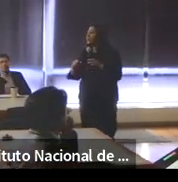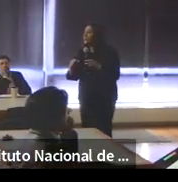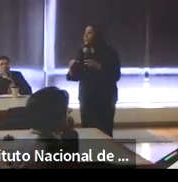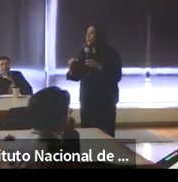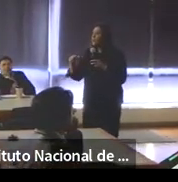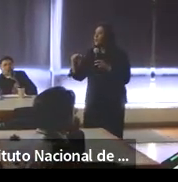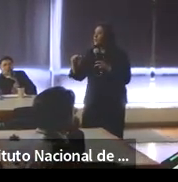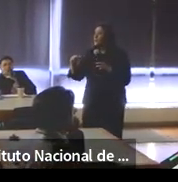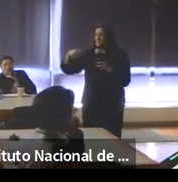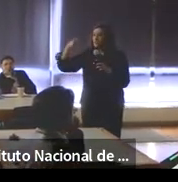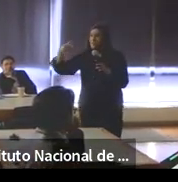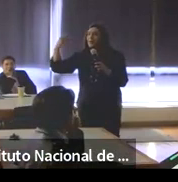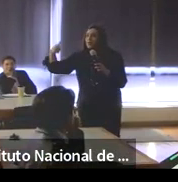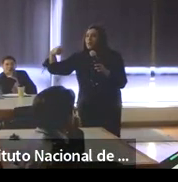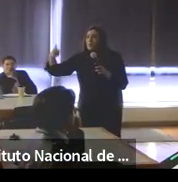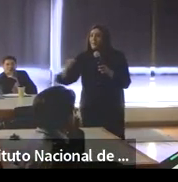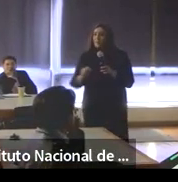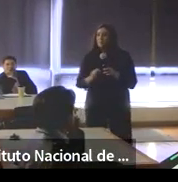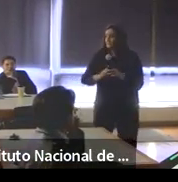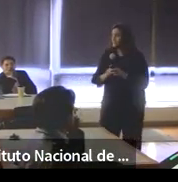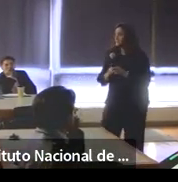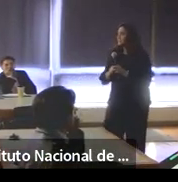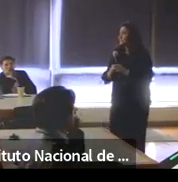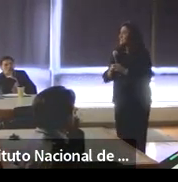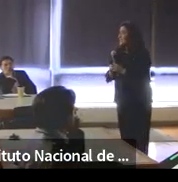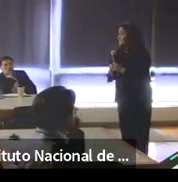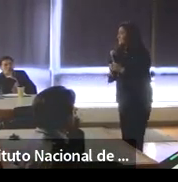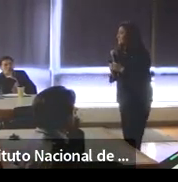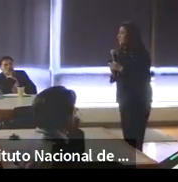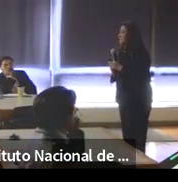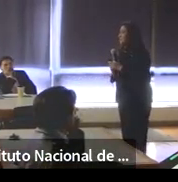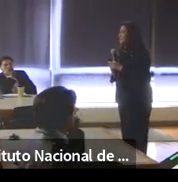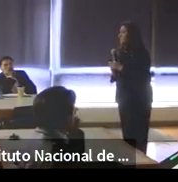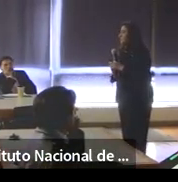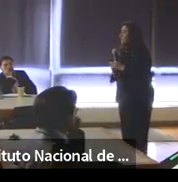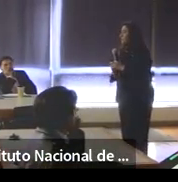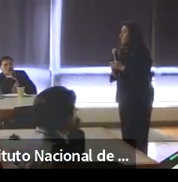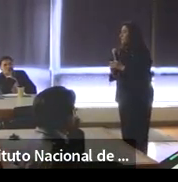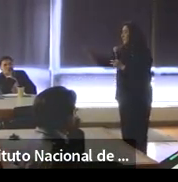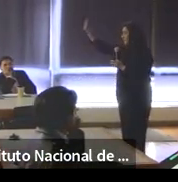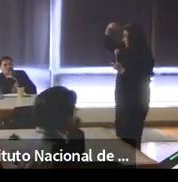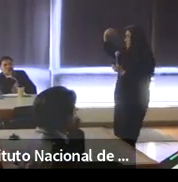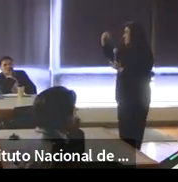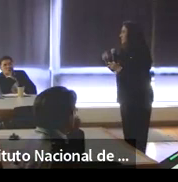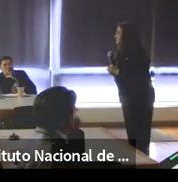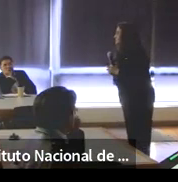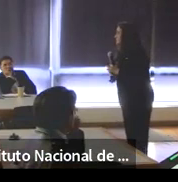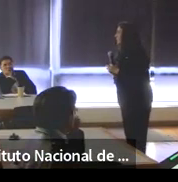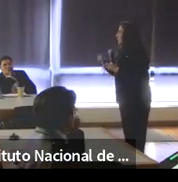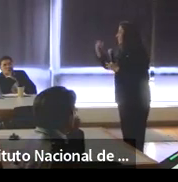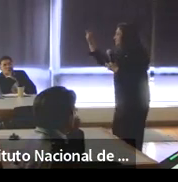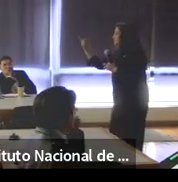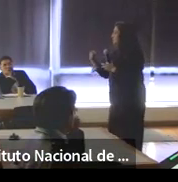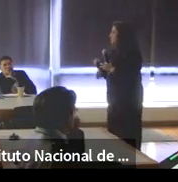pagando resuelva o no el problema es así o no tiene que ver contigo